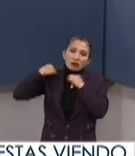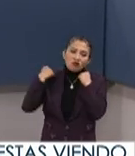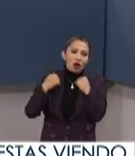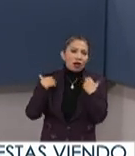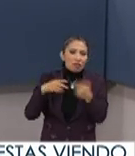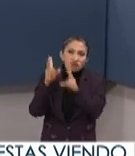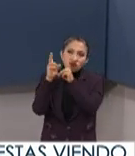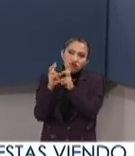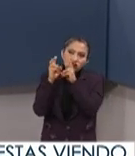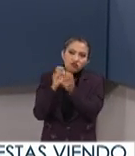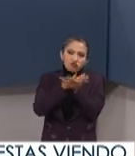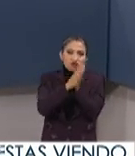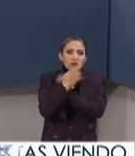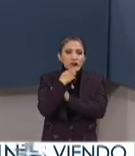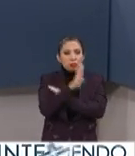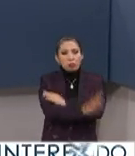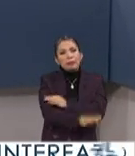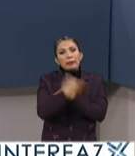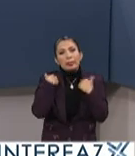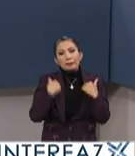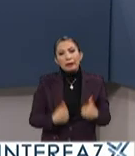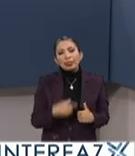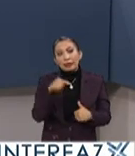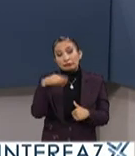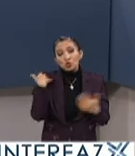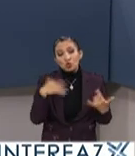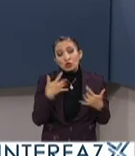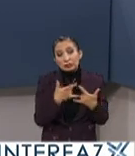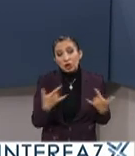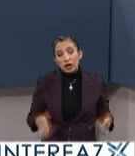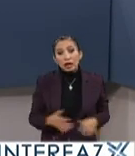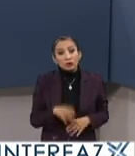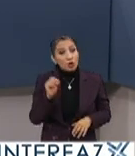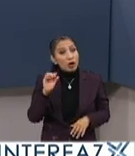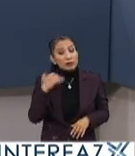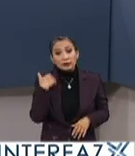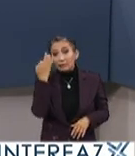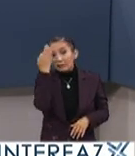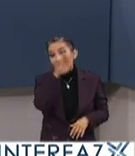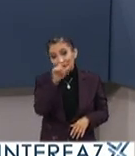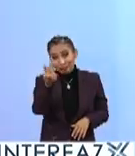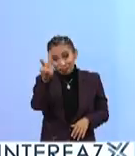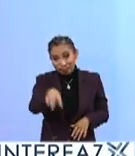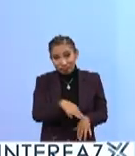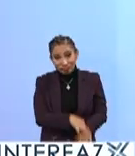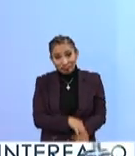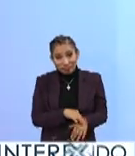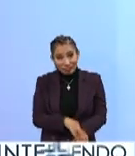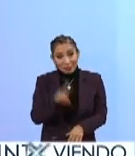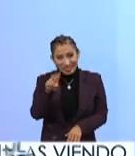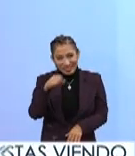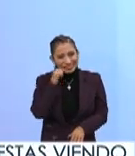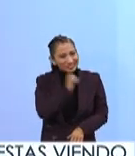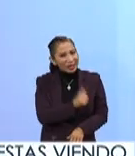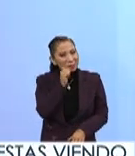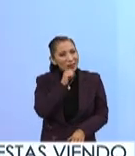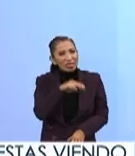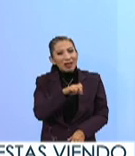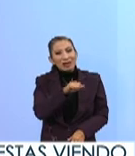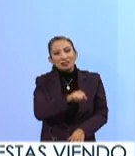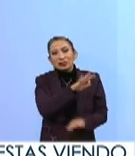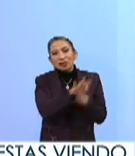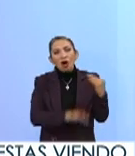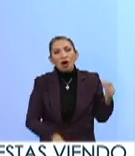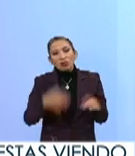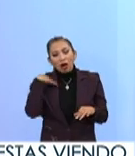muy interesante y patrimonio de la humanidad de estas grandes hazañas. No es ciencia ficción, esto es real, ¿no? Digo, porque finalmente siempre la NASA y